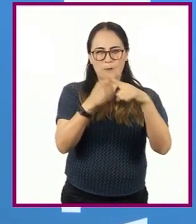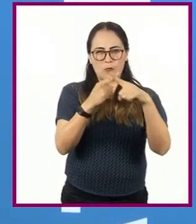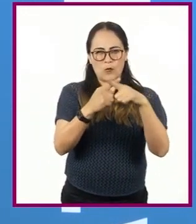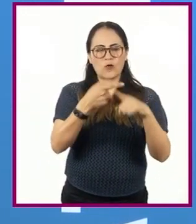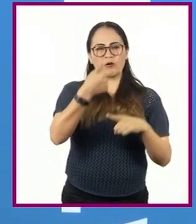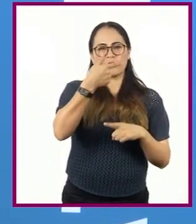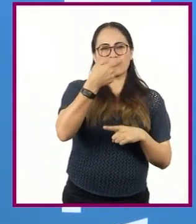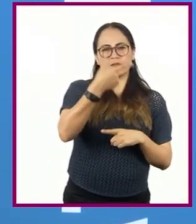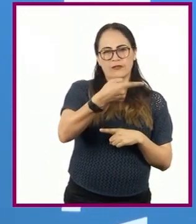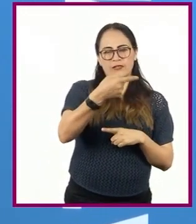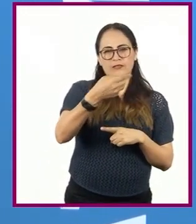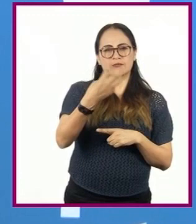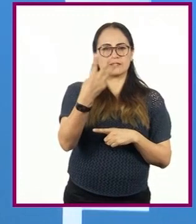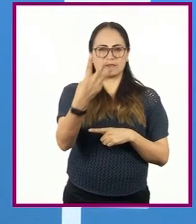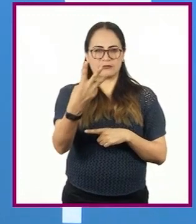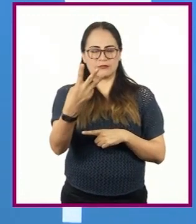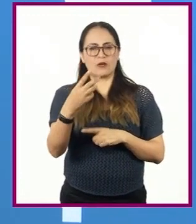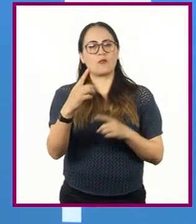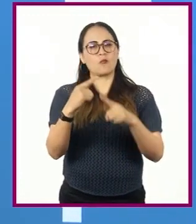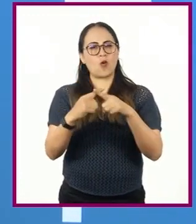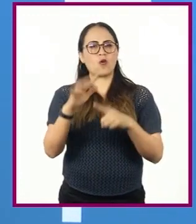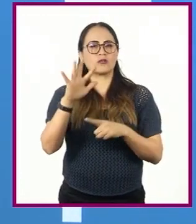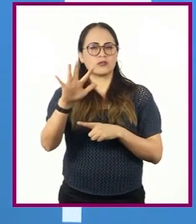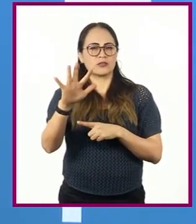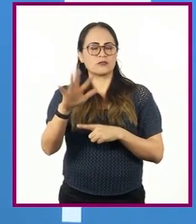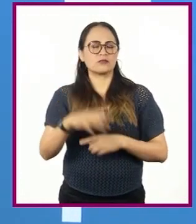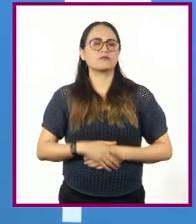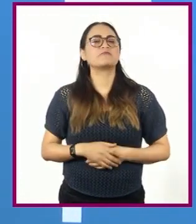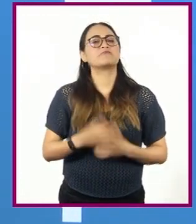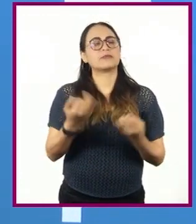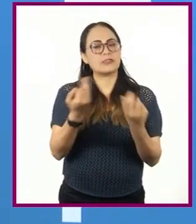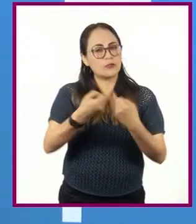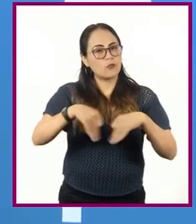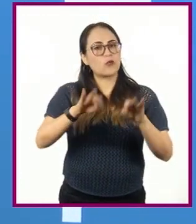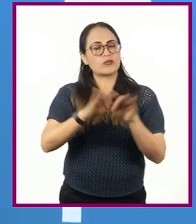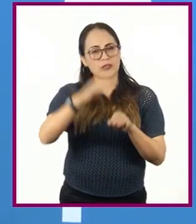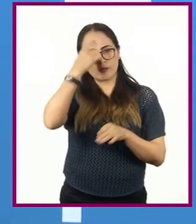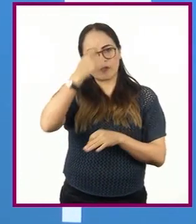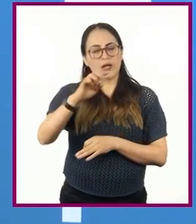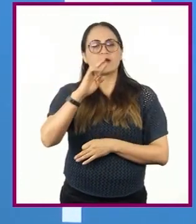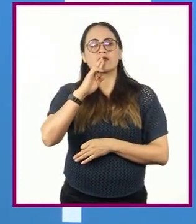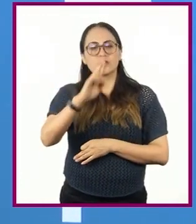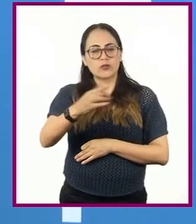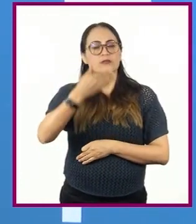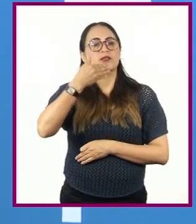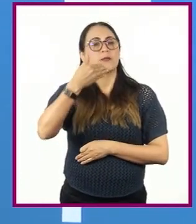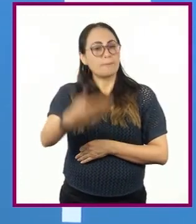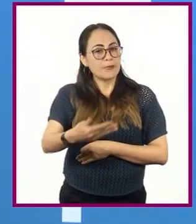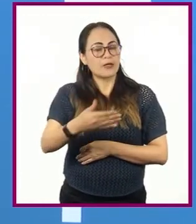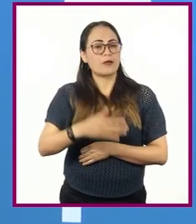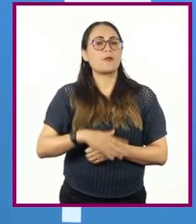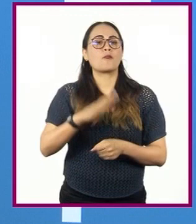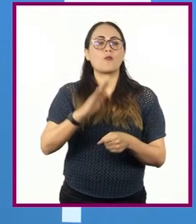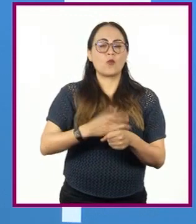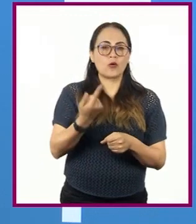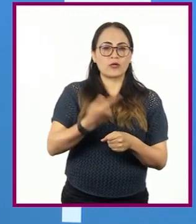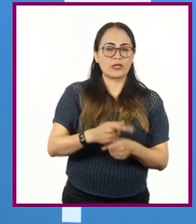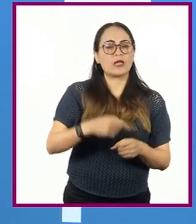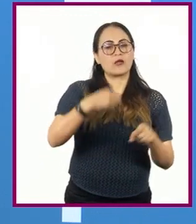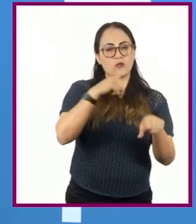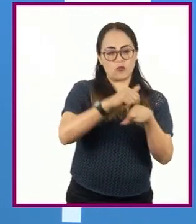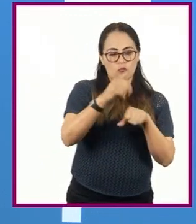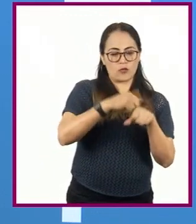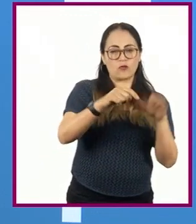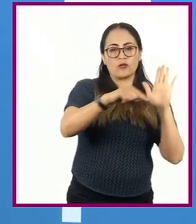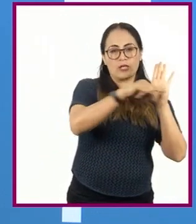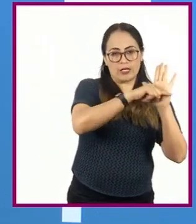3 negativo por 5, es determinante para obtener el resultado correcto. Pues al multiplicar un número negativo por